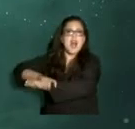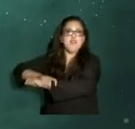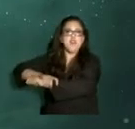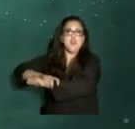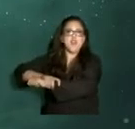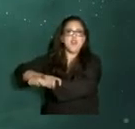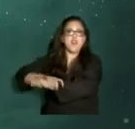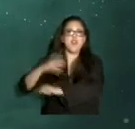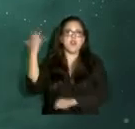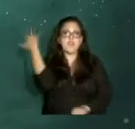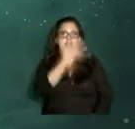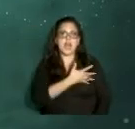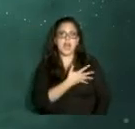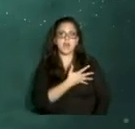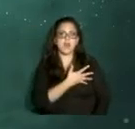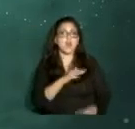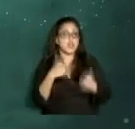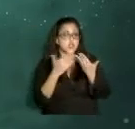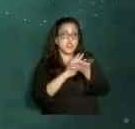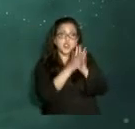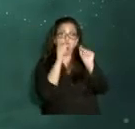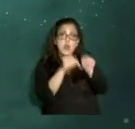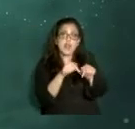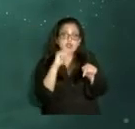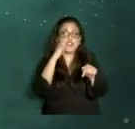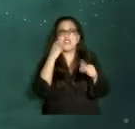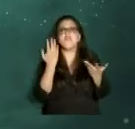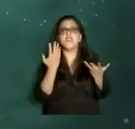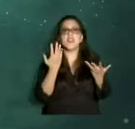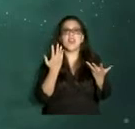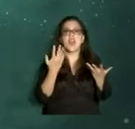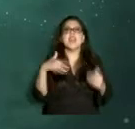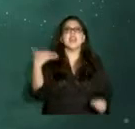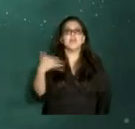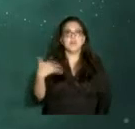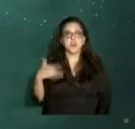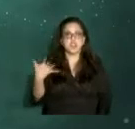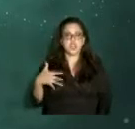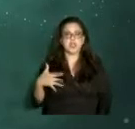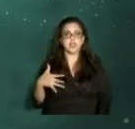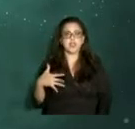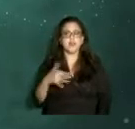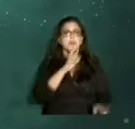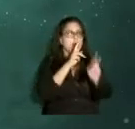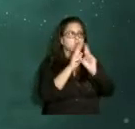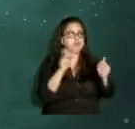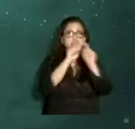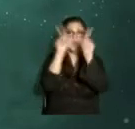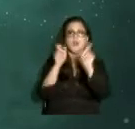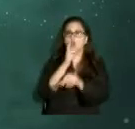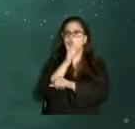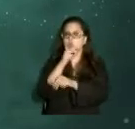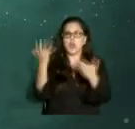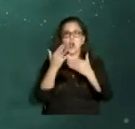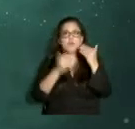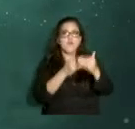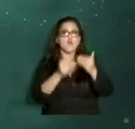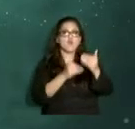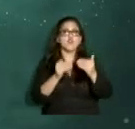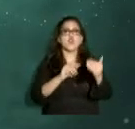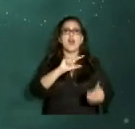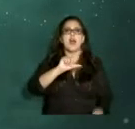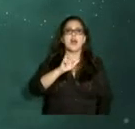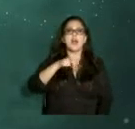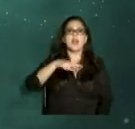Esta información, entonces, es una herramienta valiosa que nos permite responder interrogantes acerca de cómo funciona el genoma.